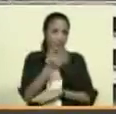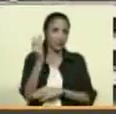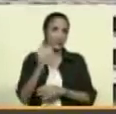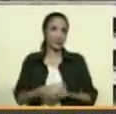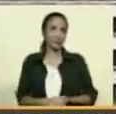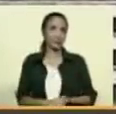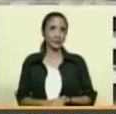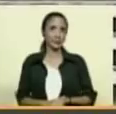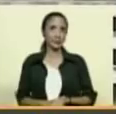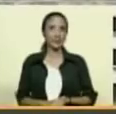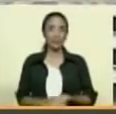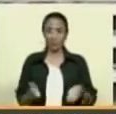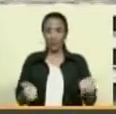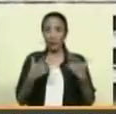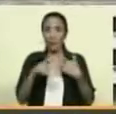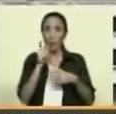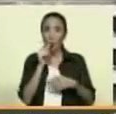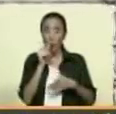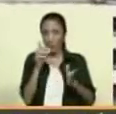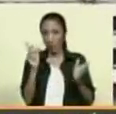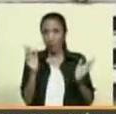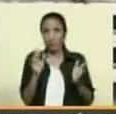Salimos al combate.